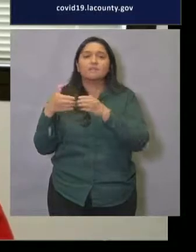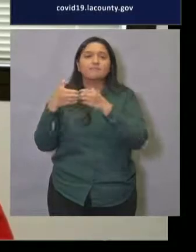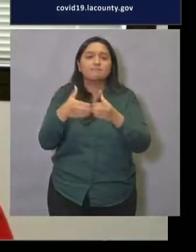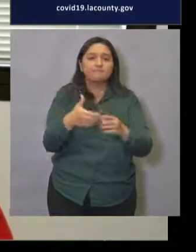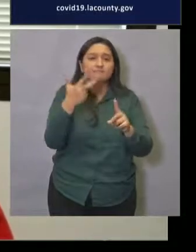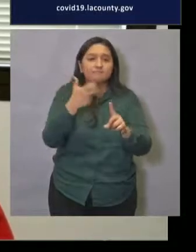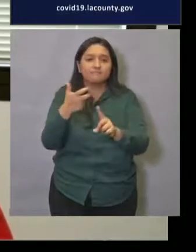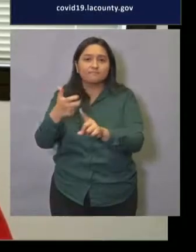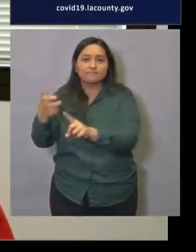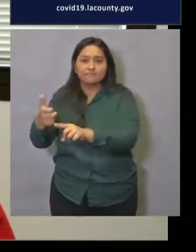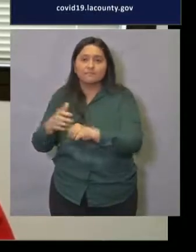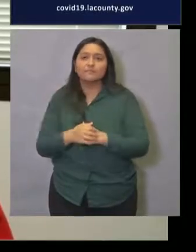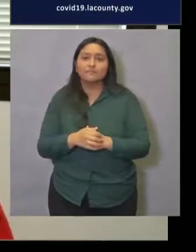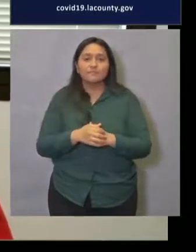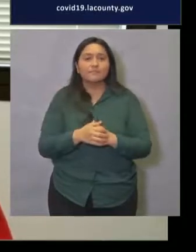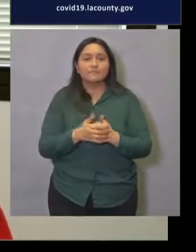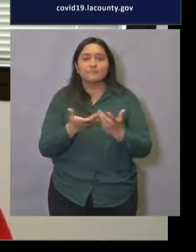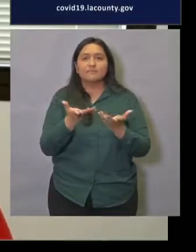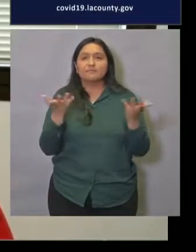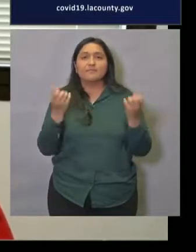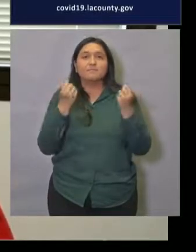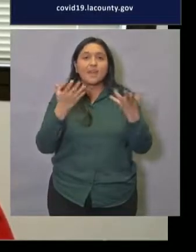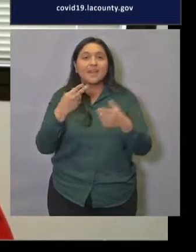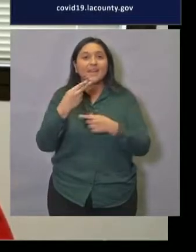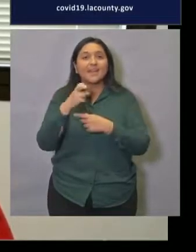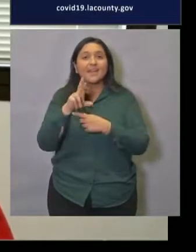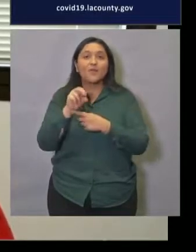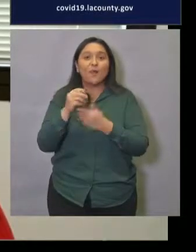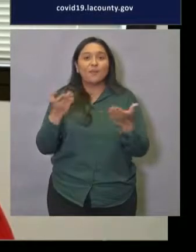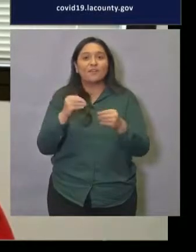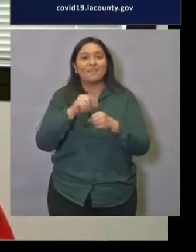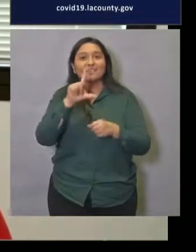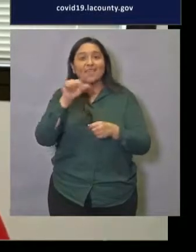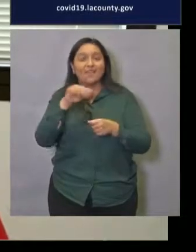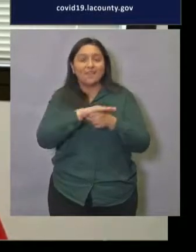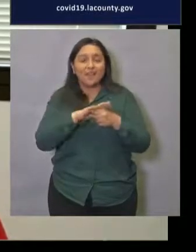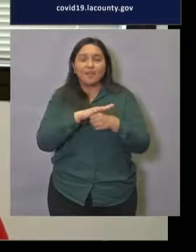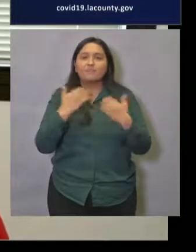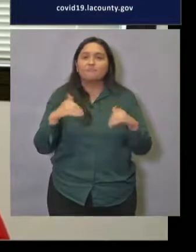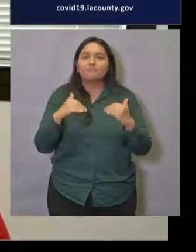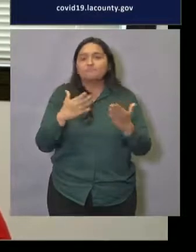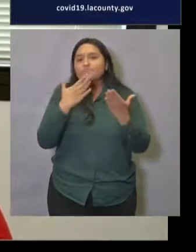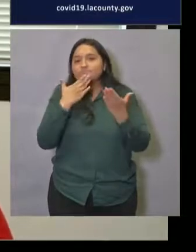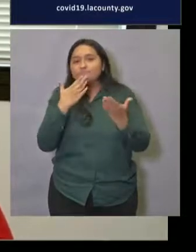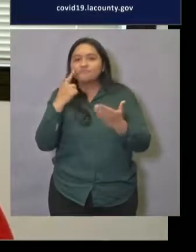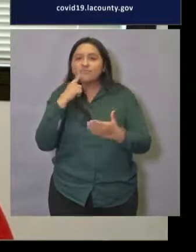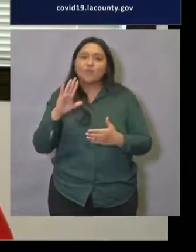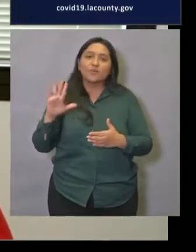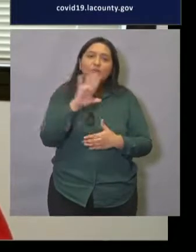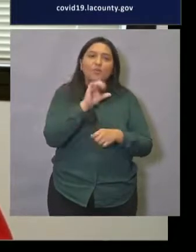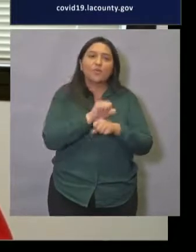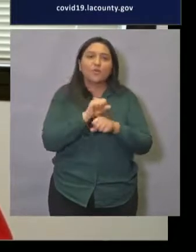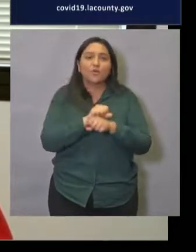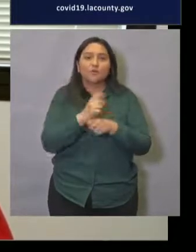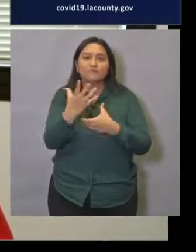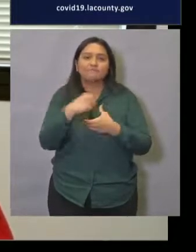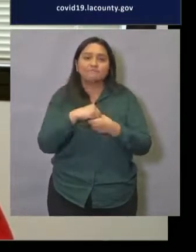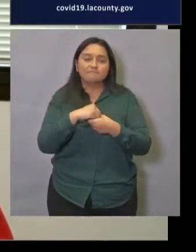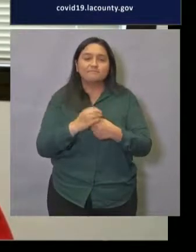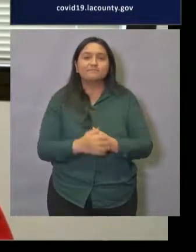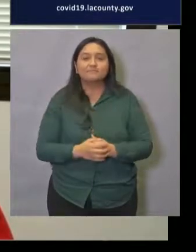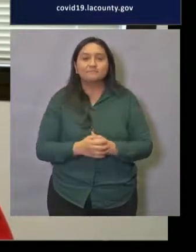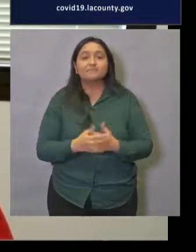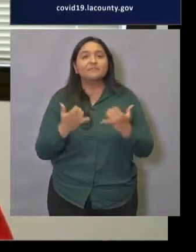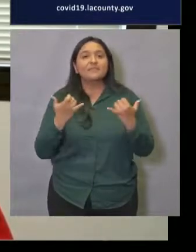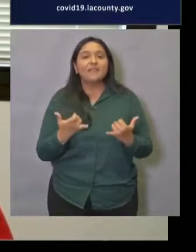escasez de héroes aquí en el condado de Los Ángeles y no podríamos sentirnos más agradecidos por todo este increíble trabajo.